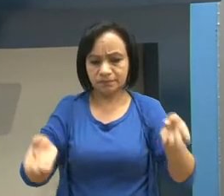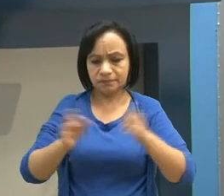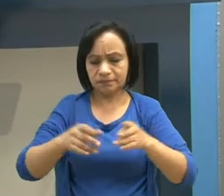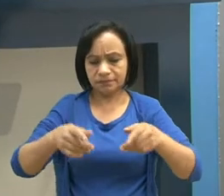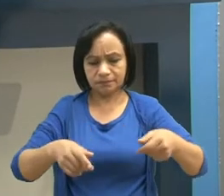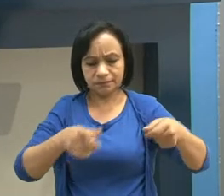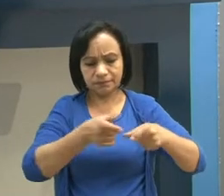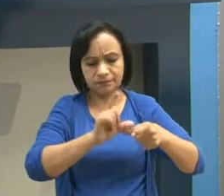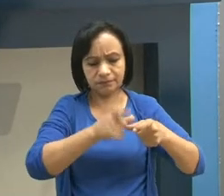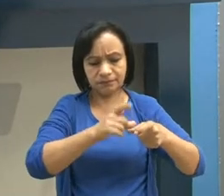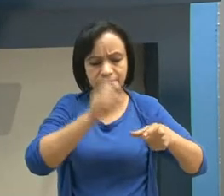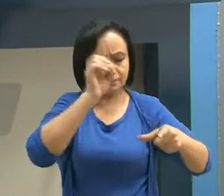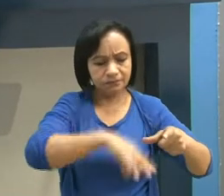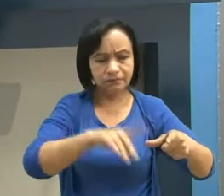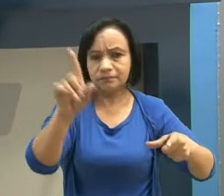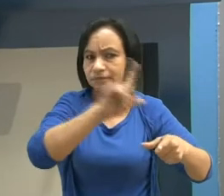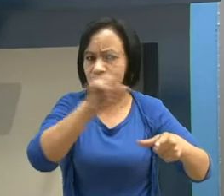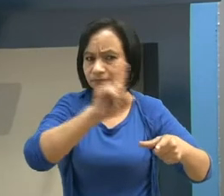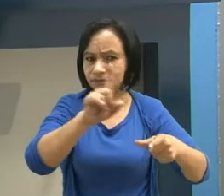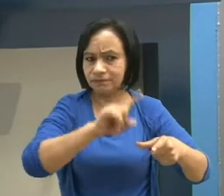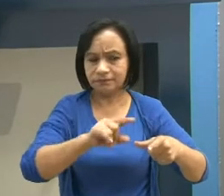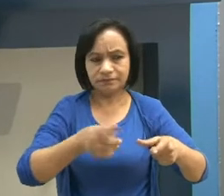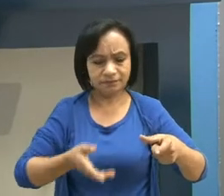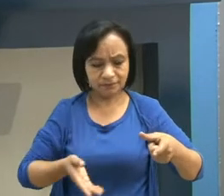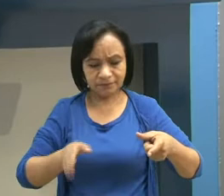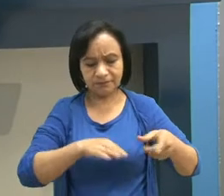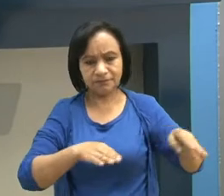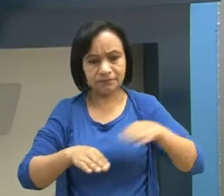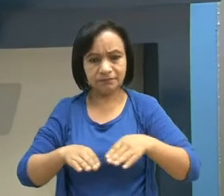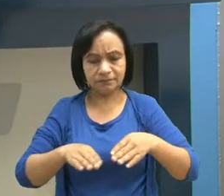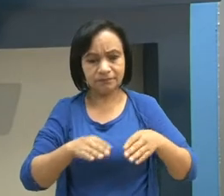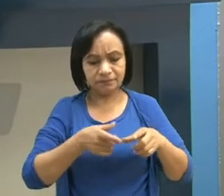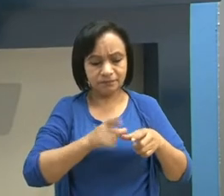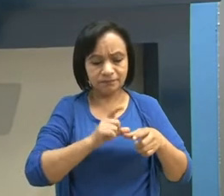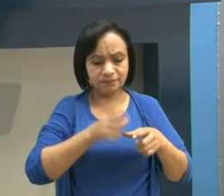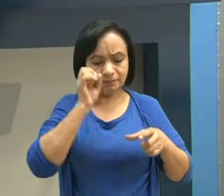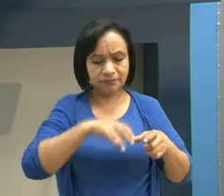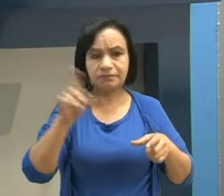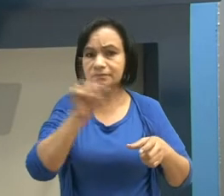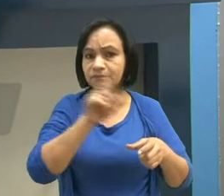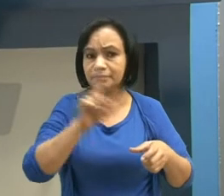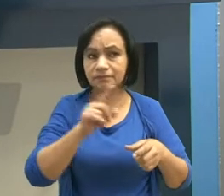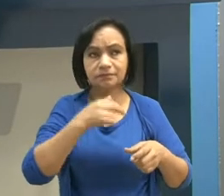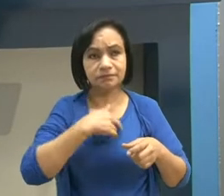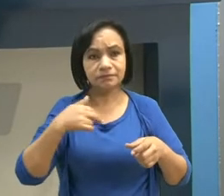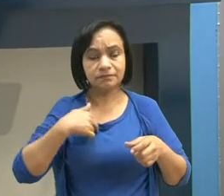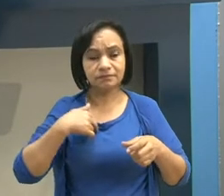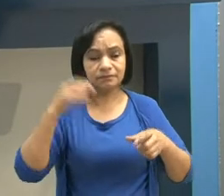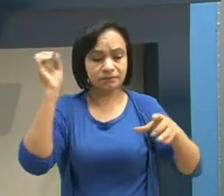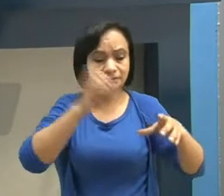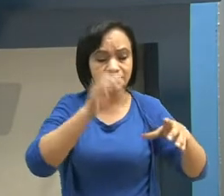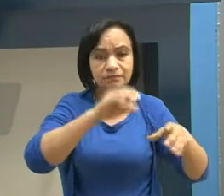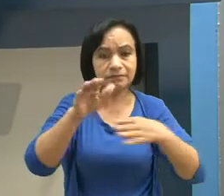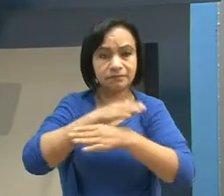¿no?, popularmente, de esos pañales descartables de para niños y niñas, no poner basura,